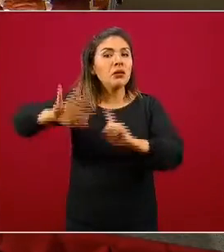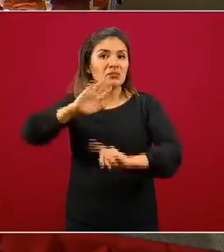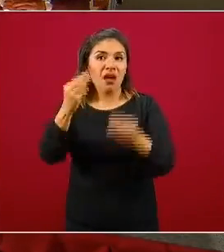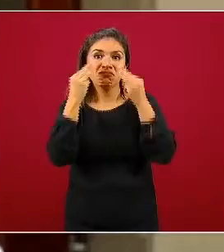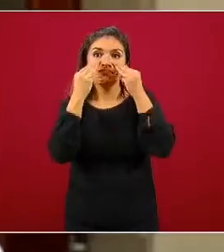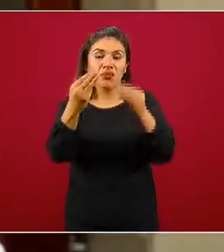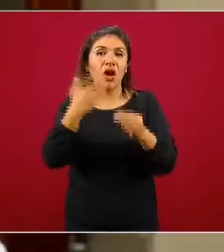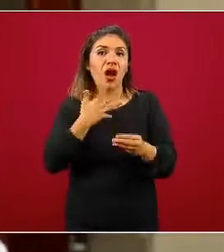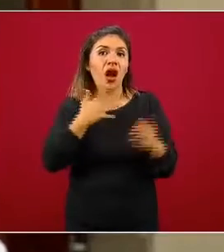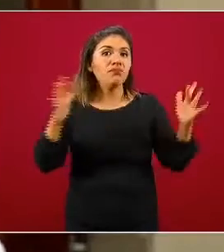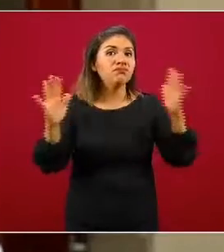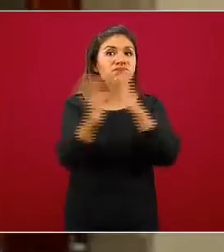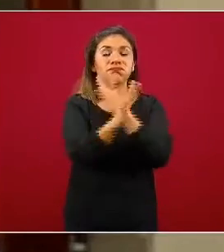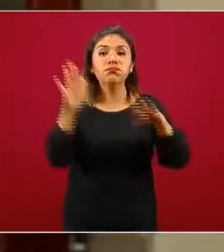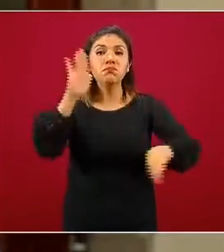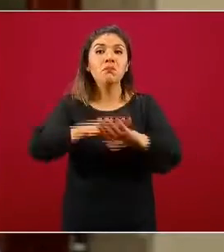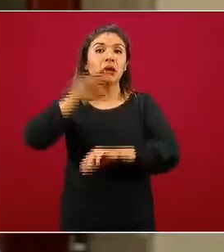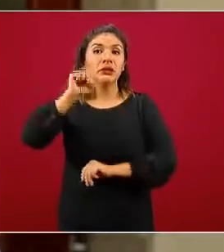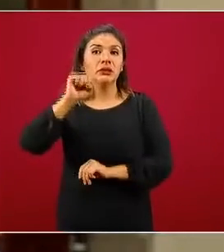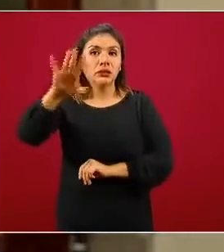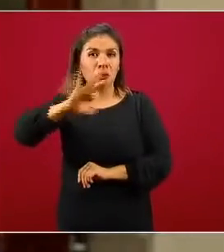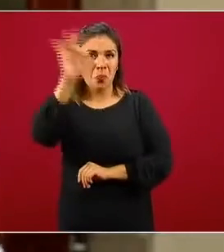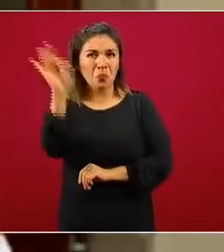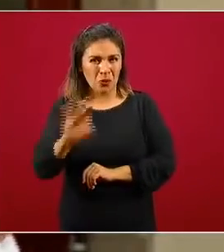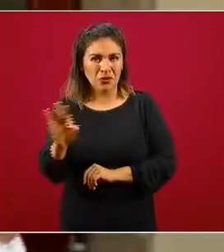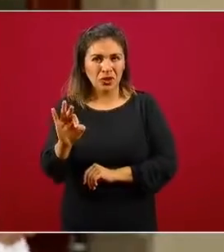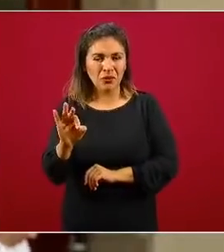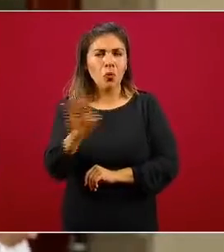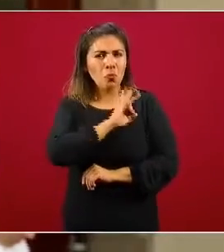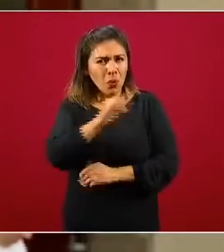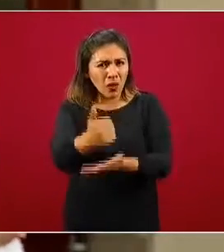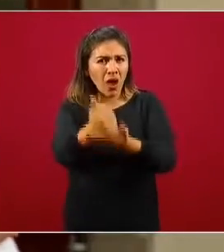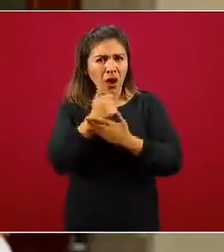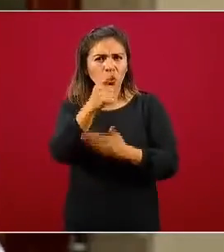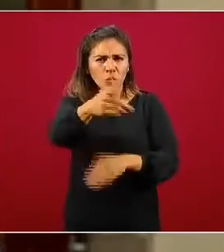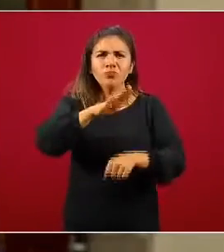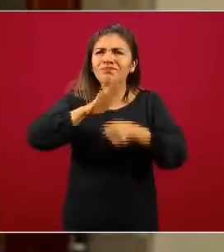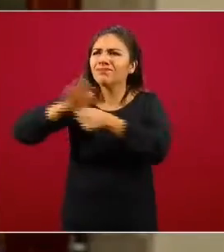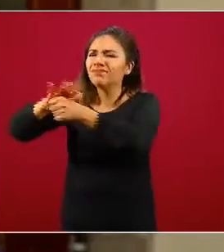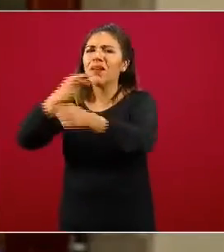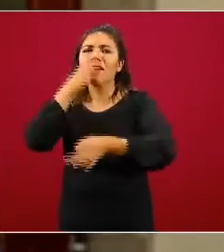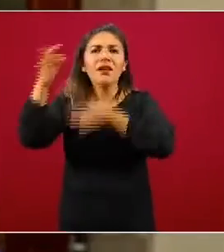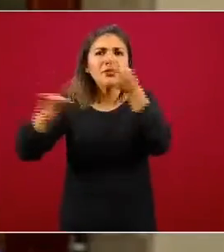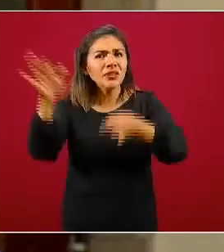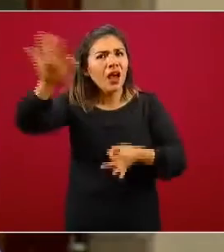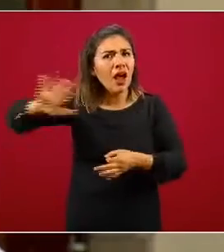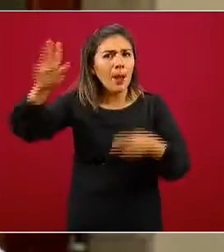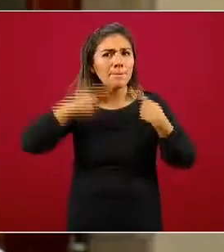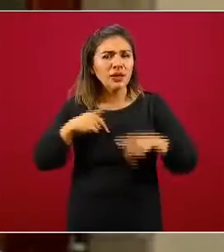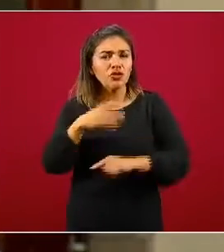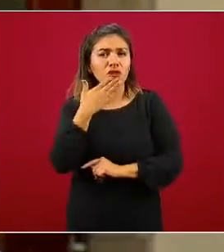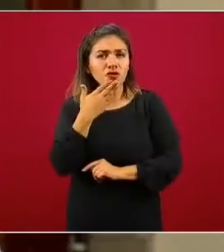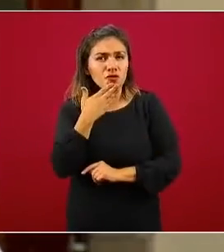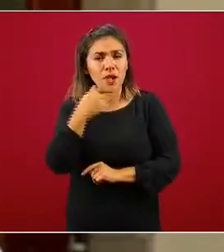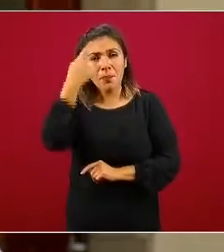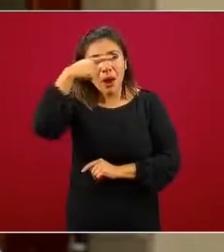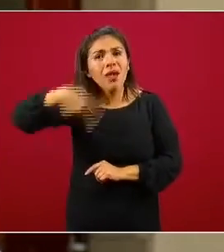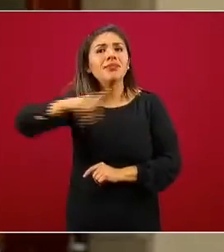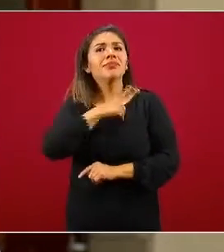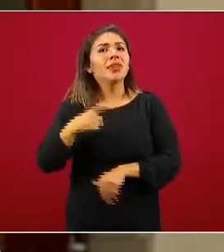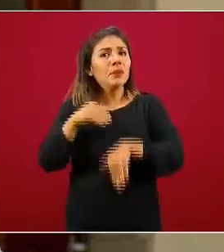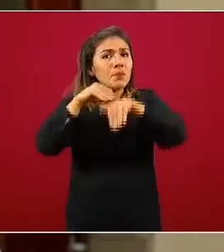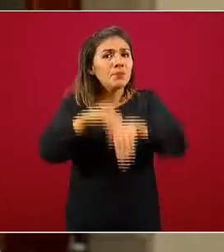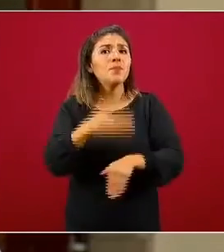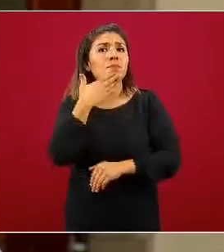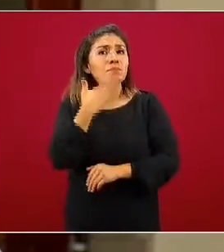demostró que tenemos una movilidad arriba del 65%, nos ayudara a hacerles un llamado a los sonorenses para que se disciplinen y